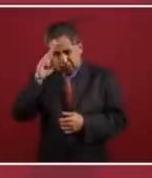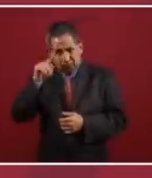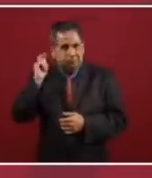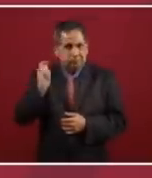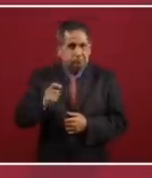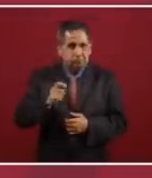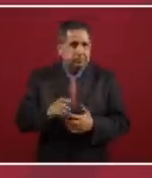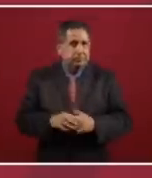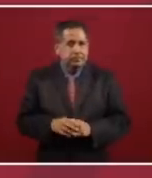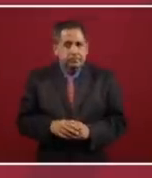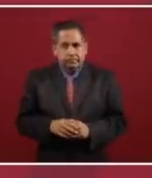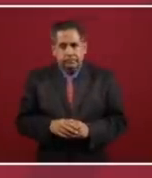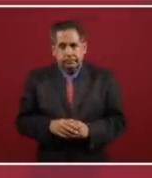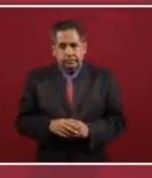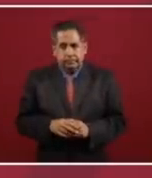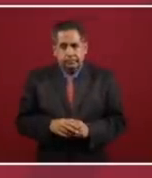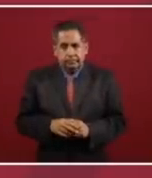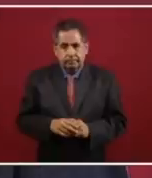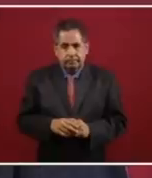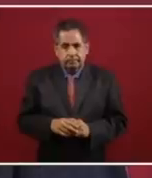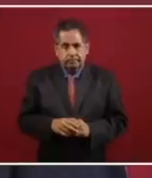únicos